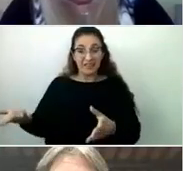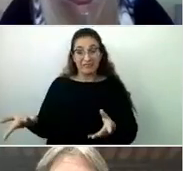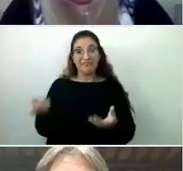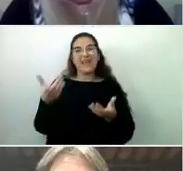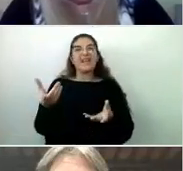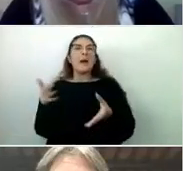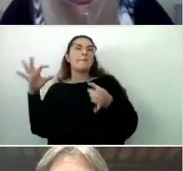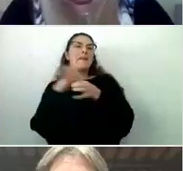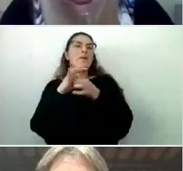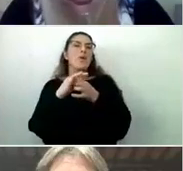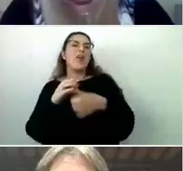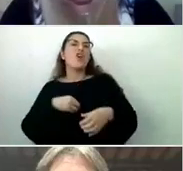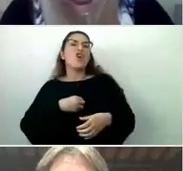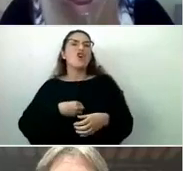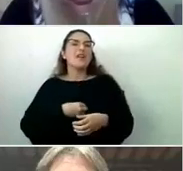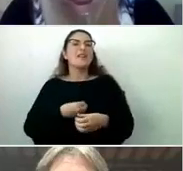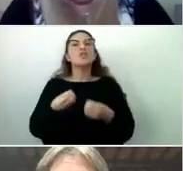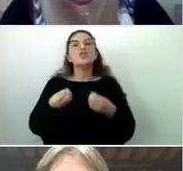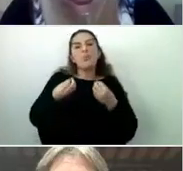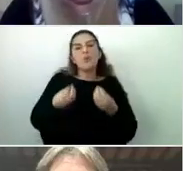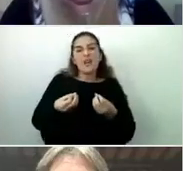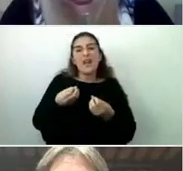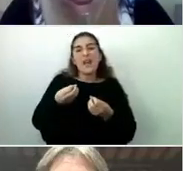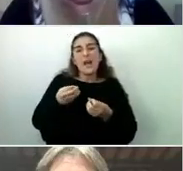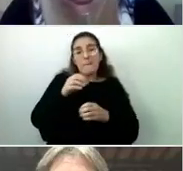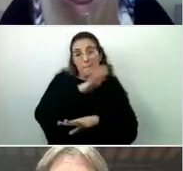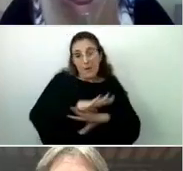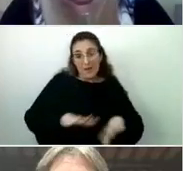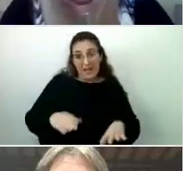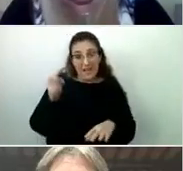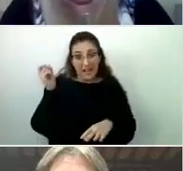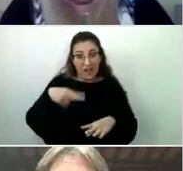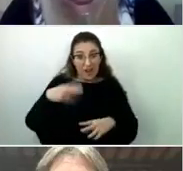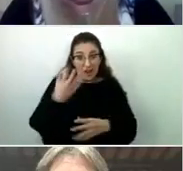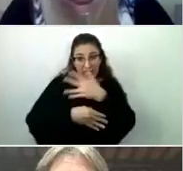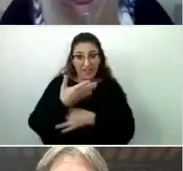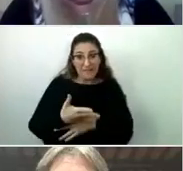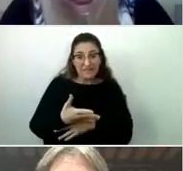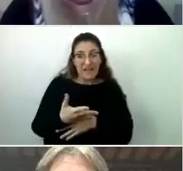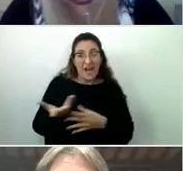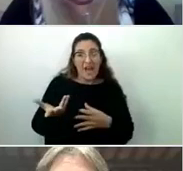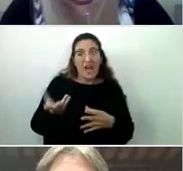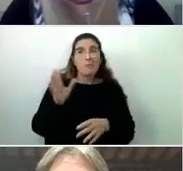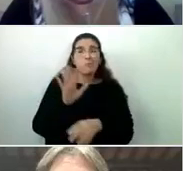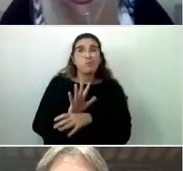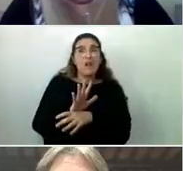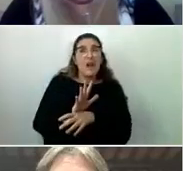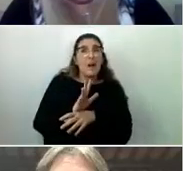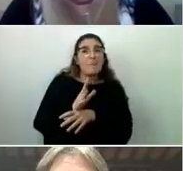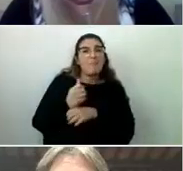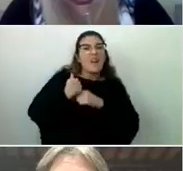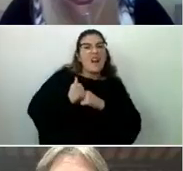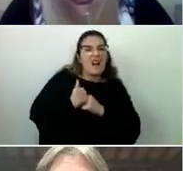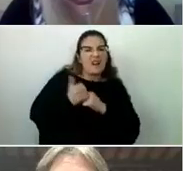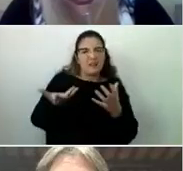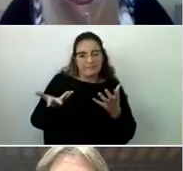discapacidad era una carga y se lo veía de esa manera. Y de ahí las políticas eugenísticas. Para saber de dónde venimos,